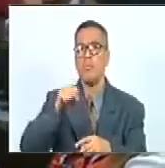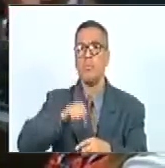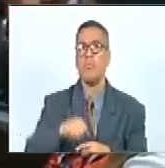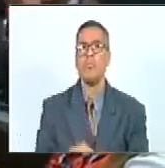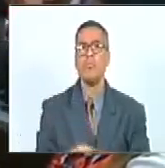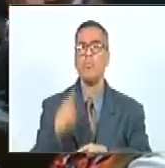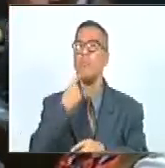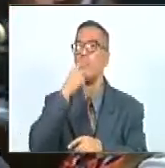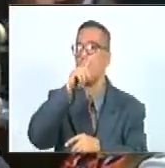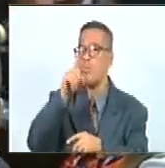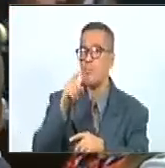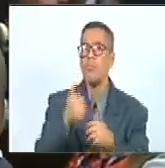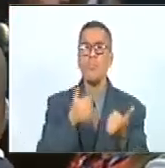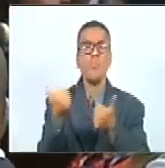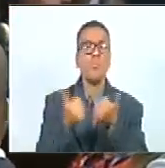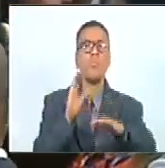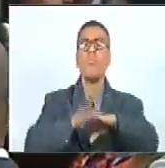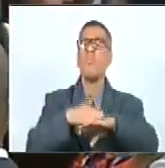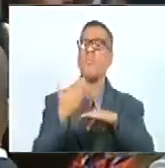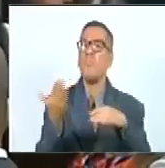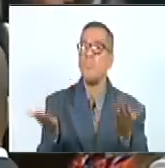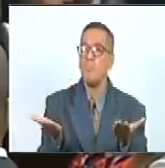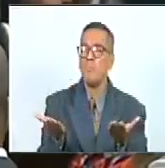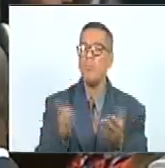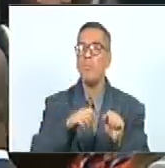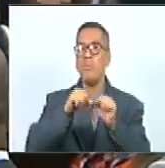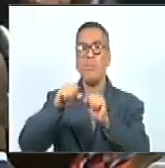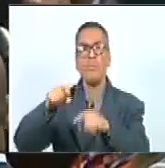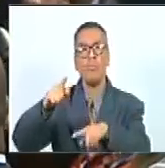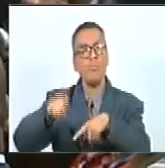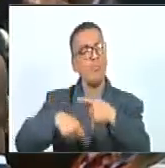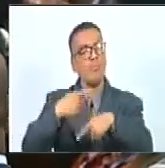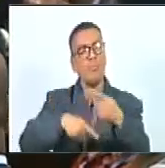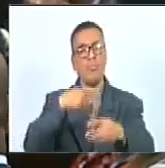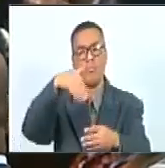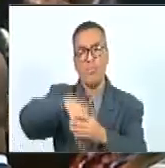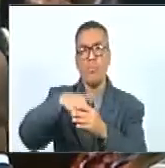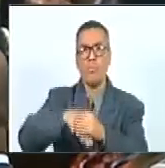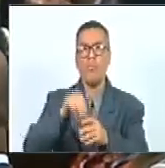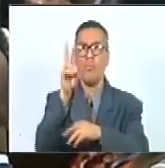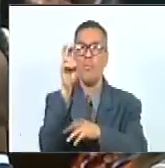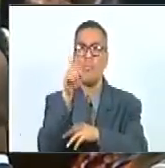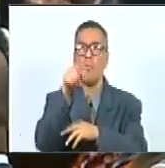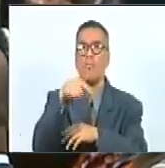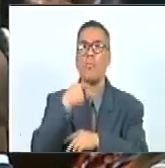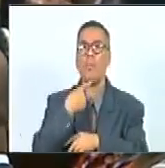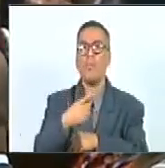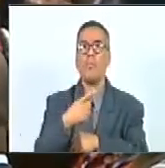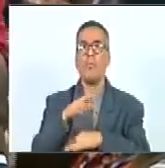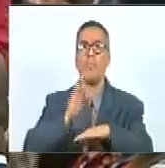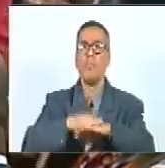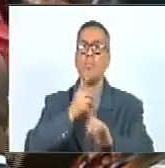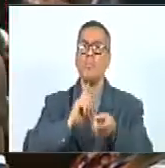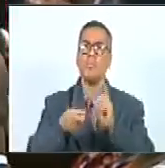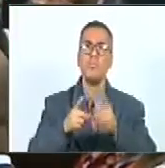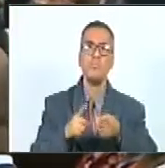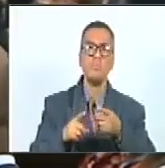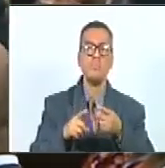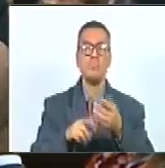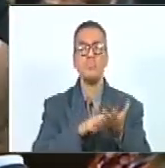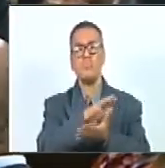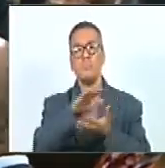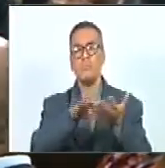Le preguntan cuáles son las razones para que se hubiera suspendido el proceso electoral del viernes y ellos dicen que ocurrieron algunos hechos